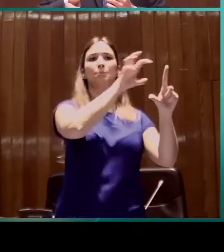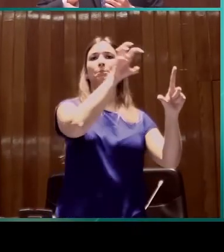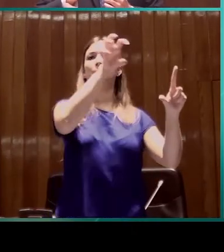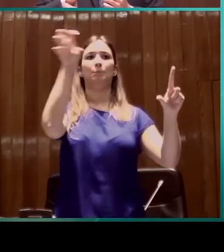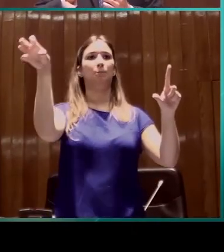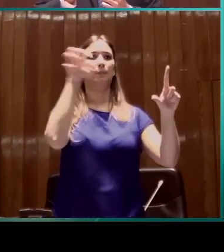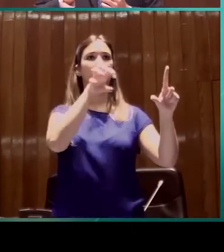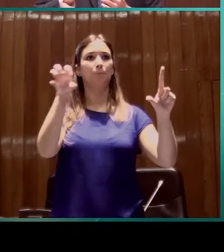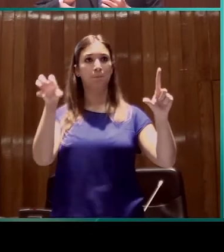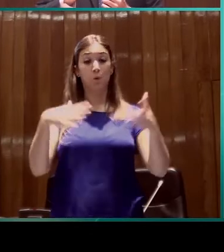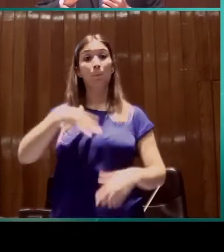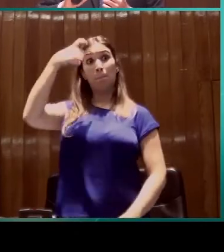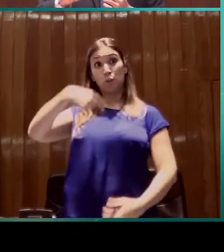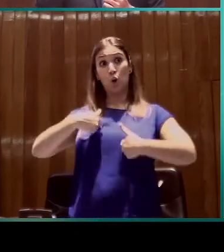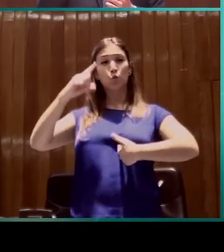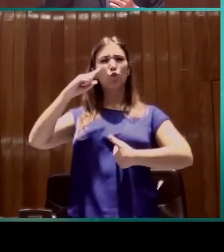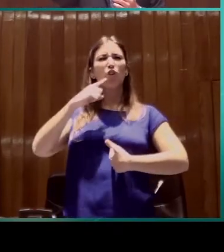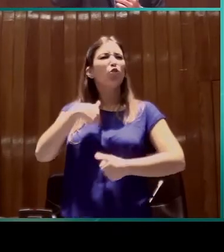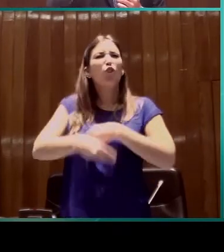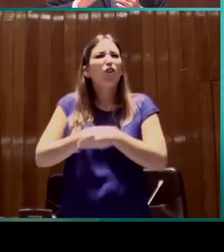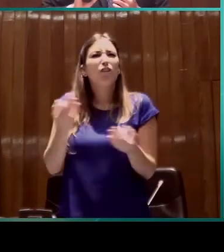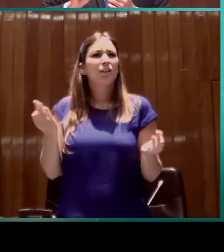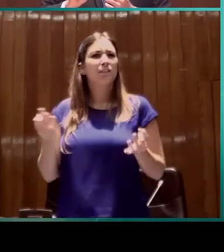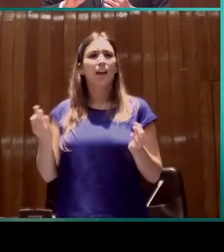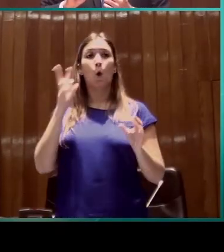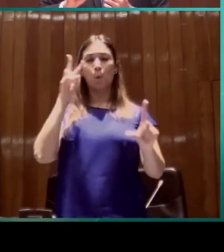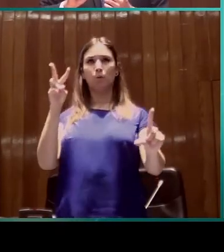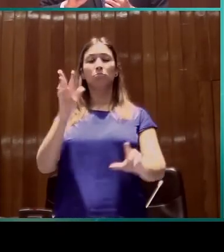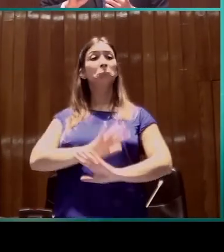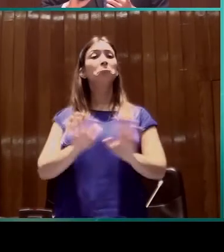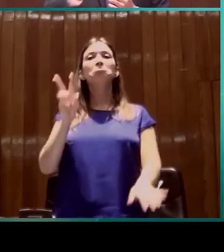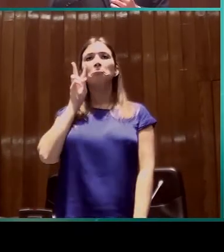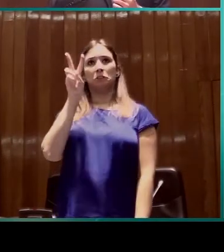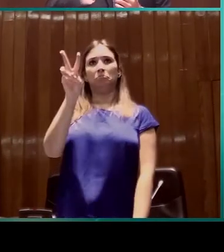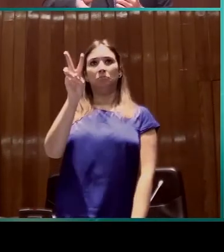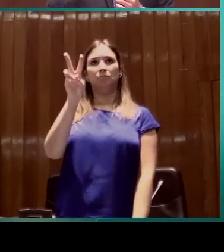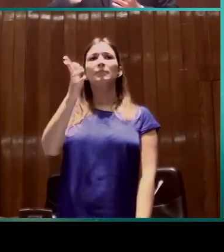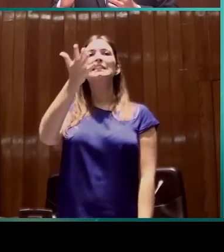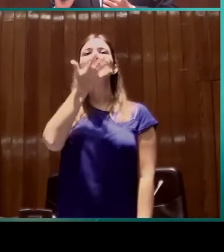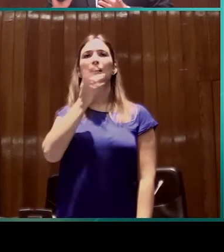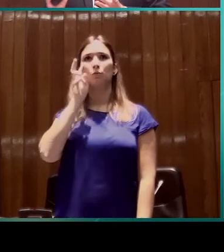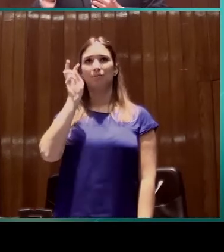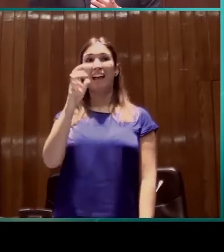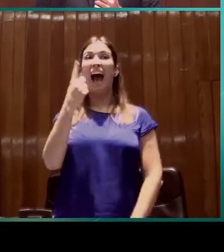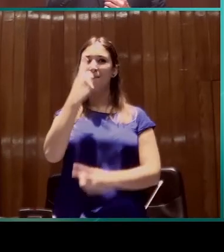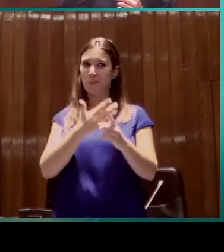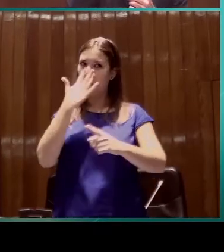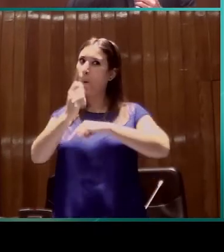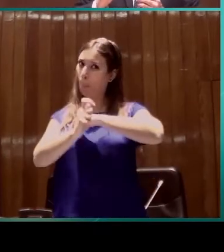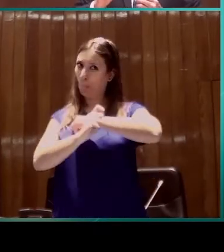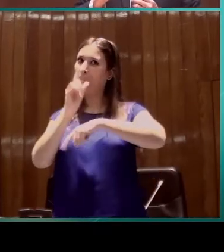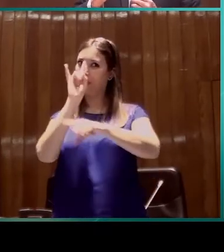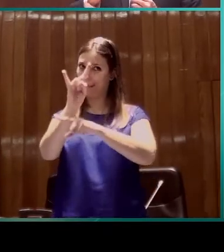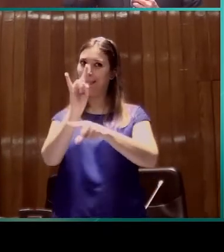Lo que la persona sorda tenía que hacer es simplemente mirar el signo. A veces los engañábamos y